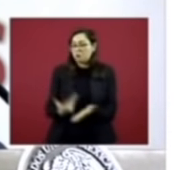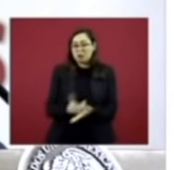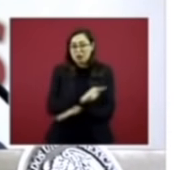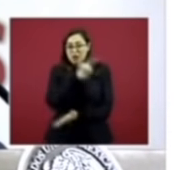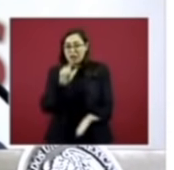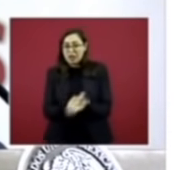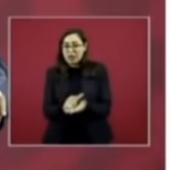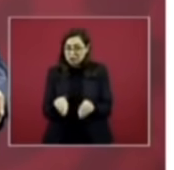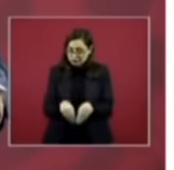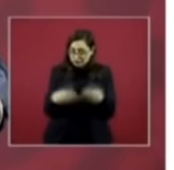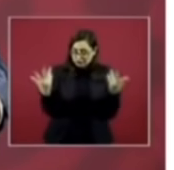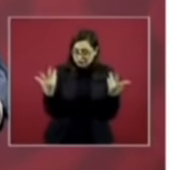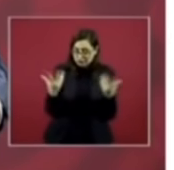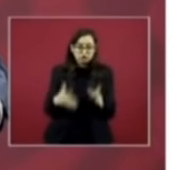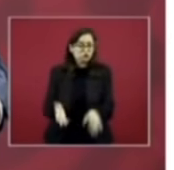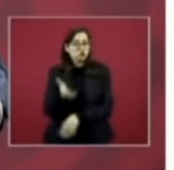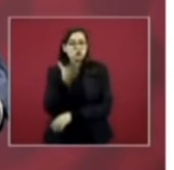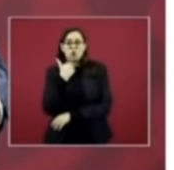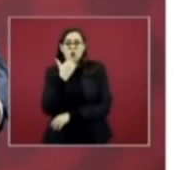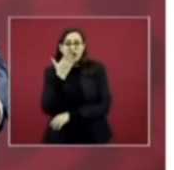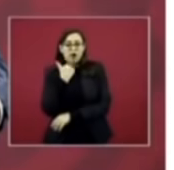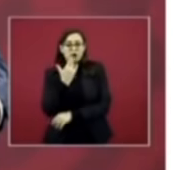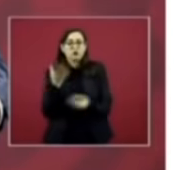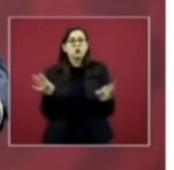sobre la cooperación